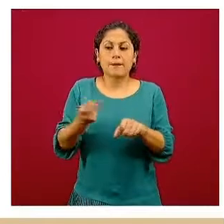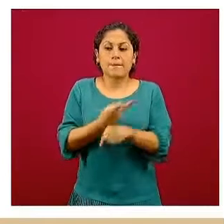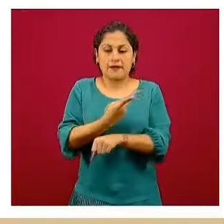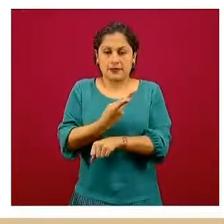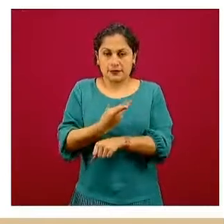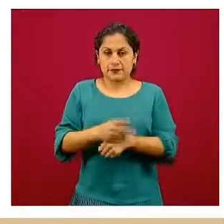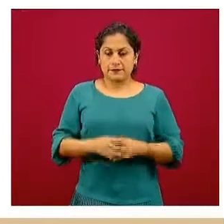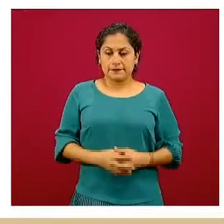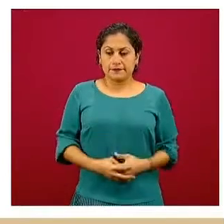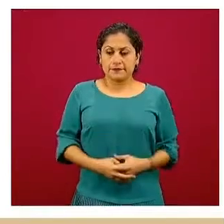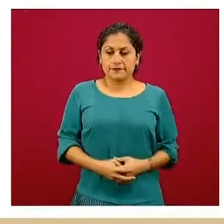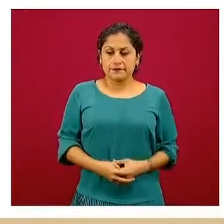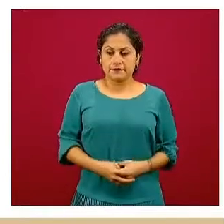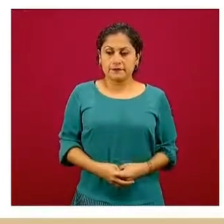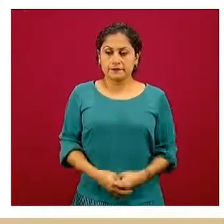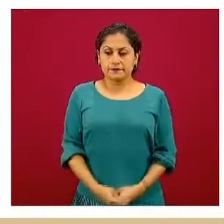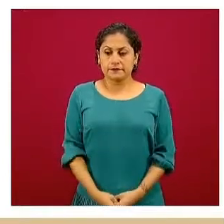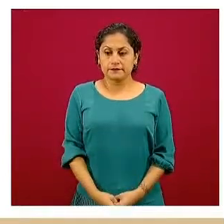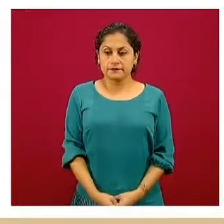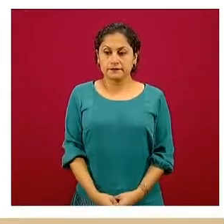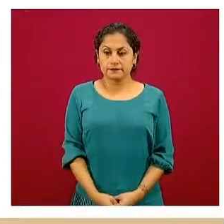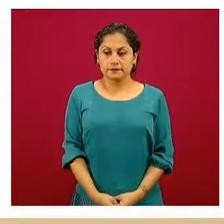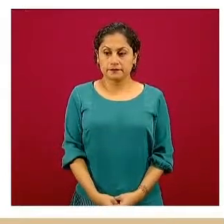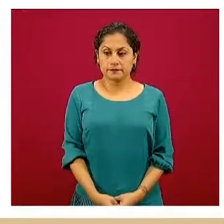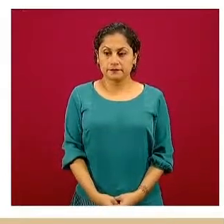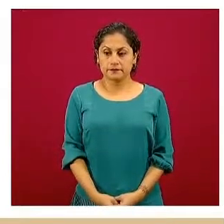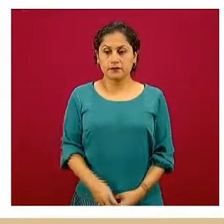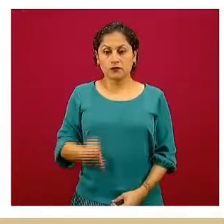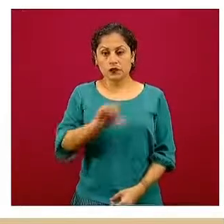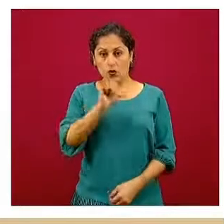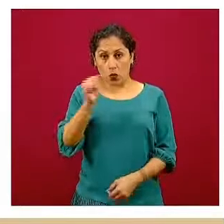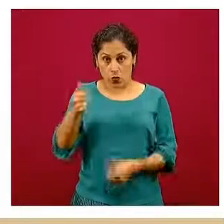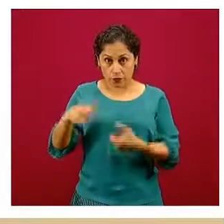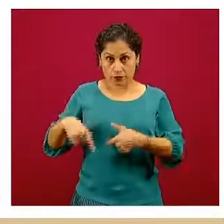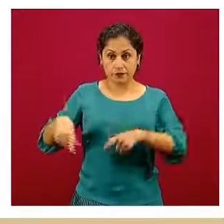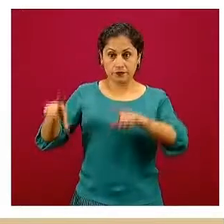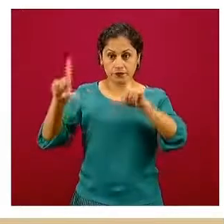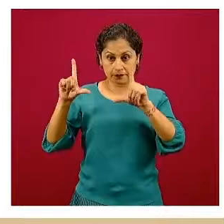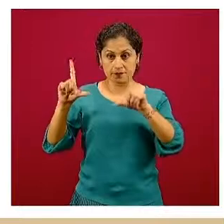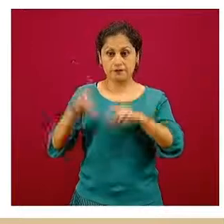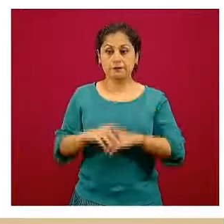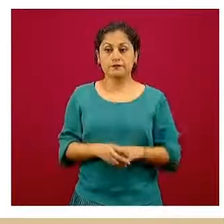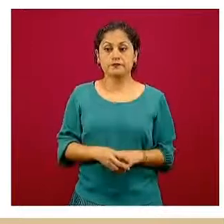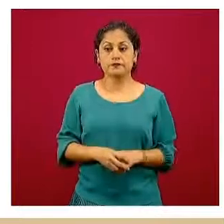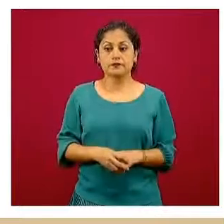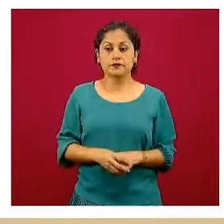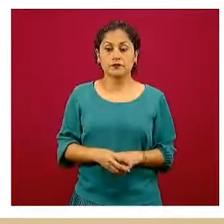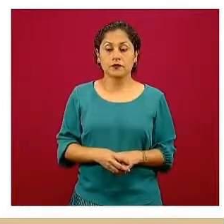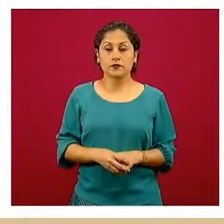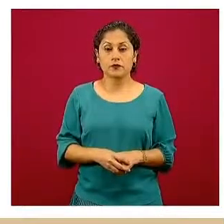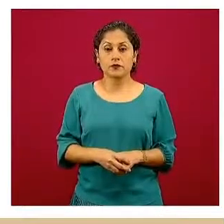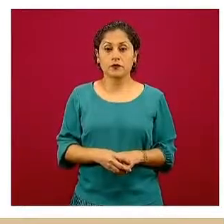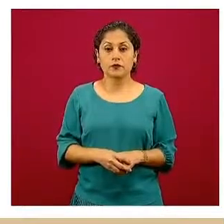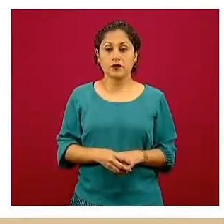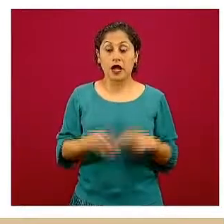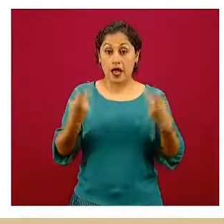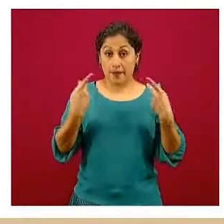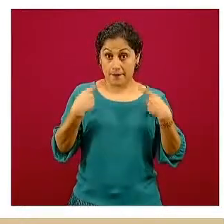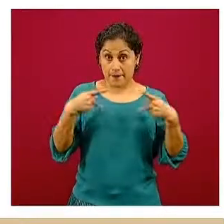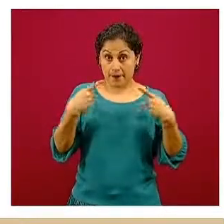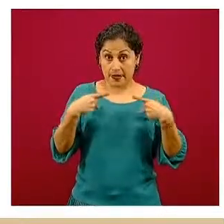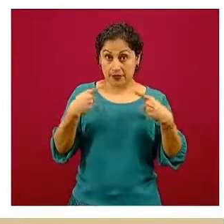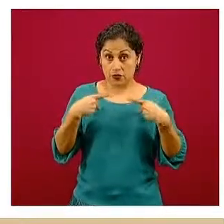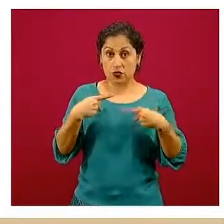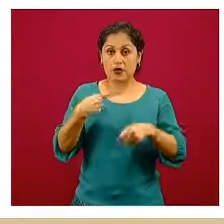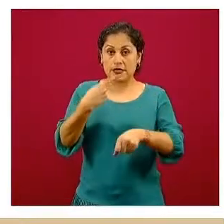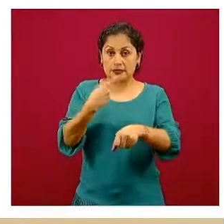siguientes días. La siguiente diapositiva viene a ser la distribución de esos casos que